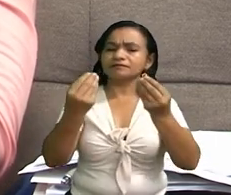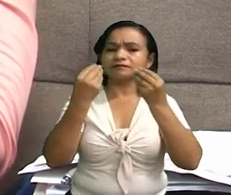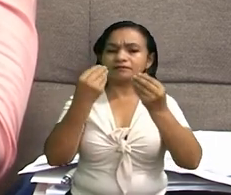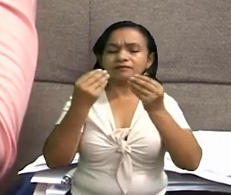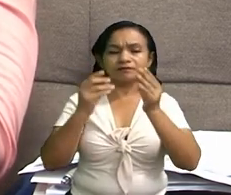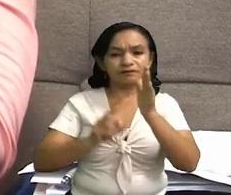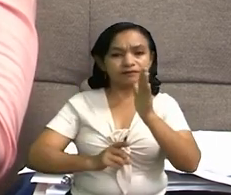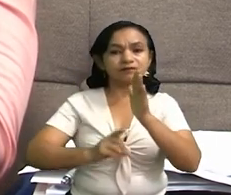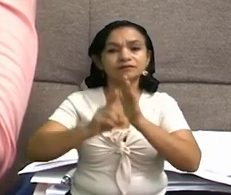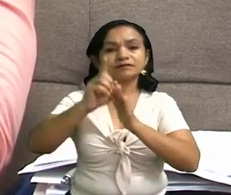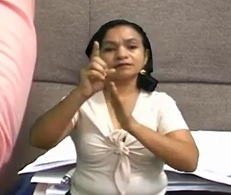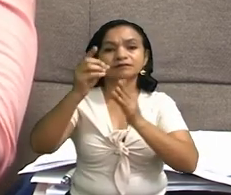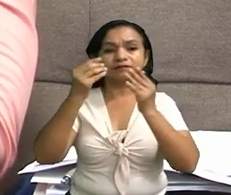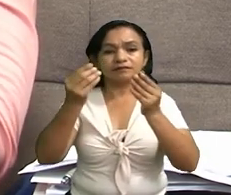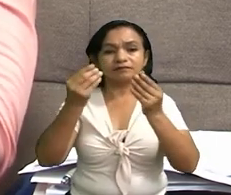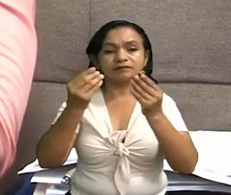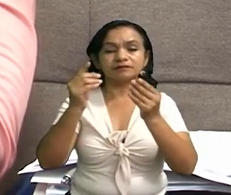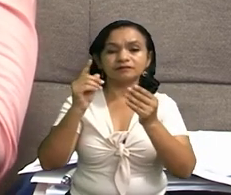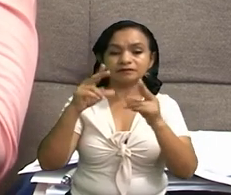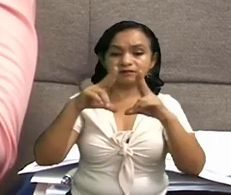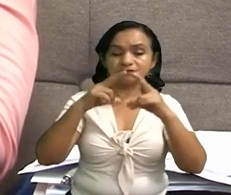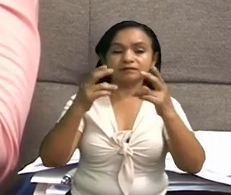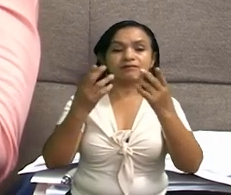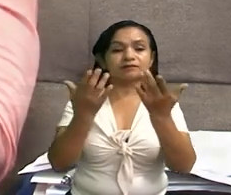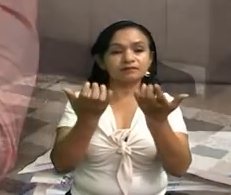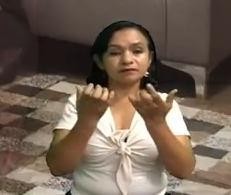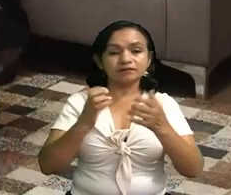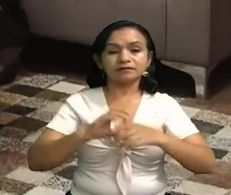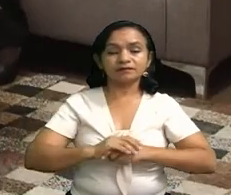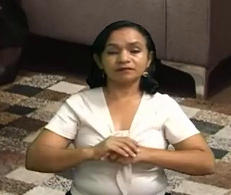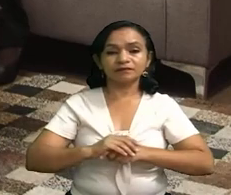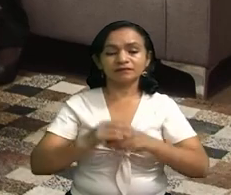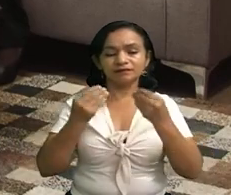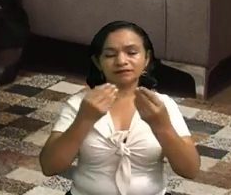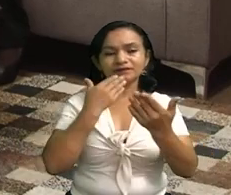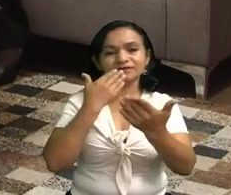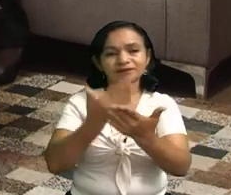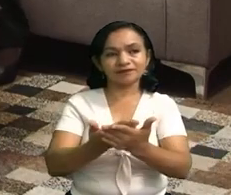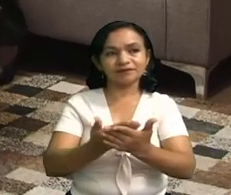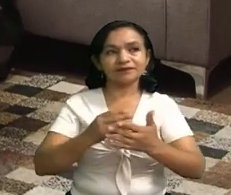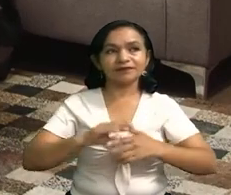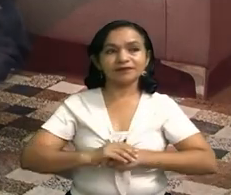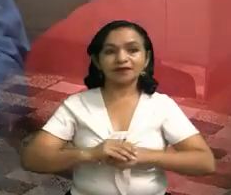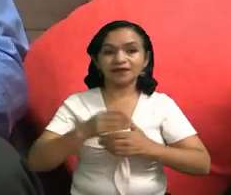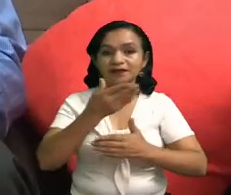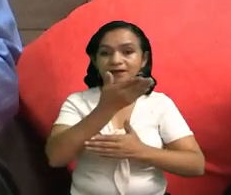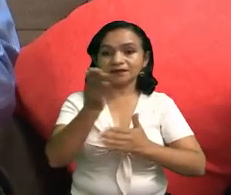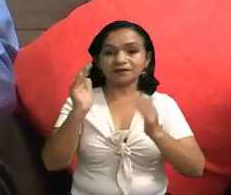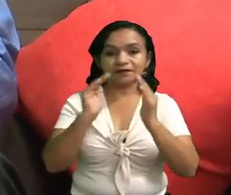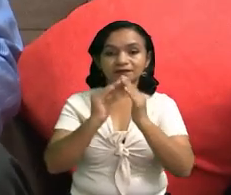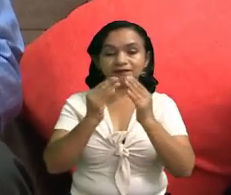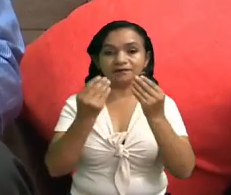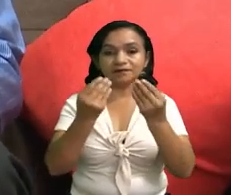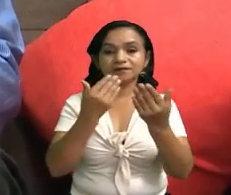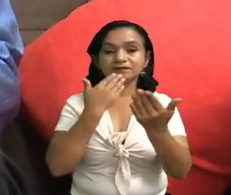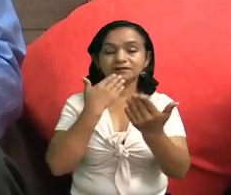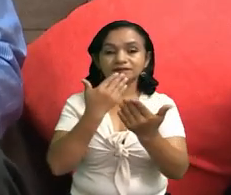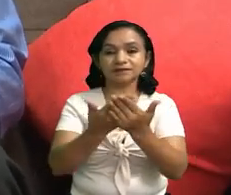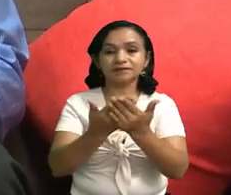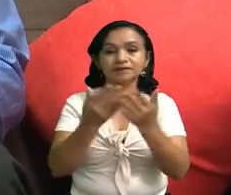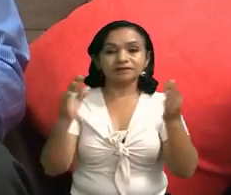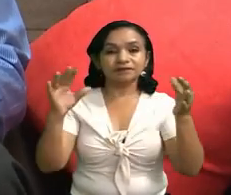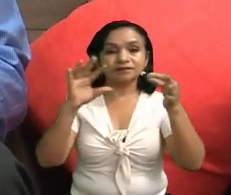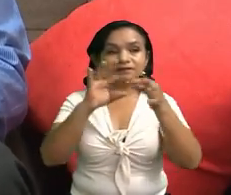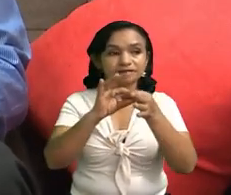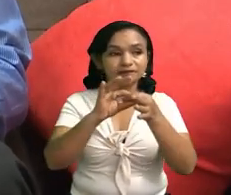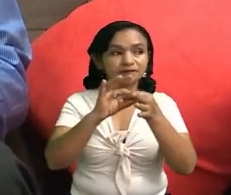de mucho provecho y de mucho avance para nuestra querida Nicaragua. Muchísimas gracias, compañera. Y a usted que está en su hogar, muchísimas gracias por habernos